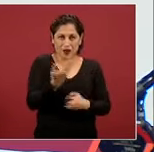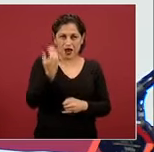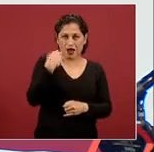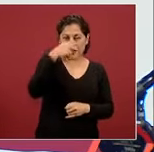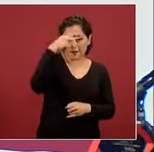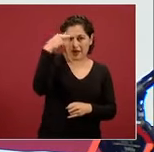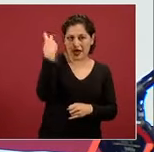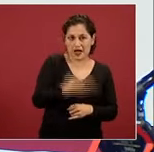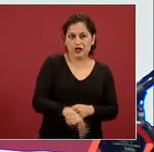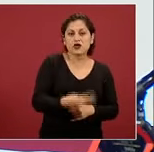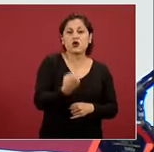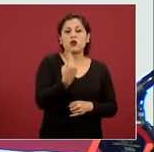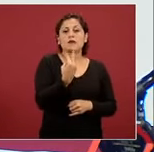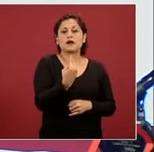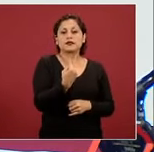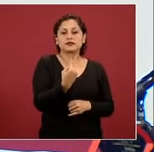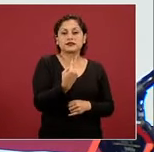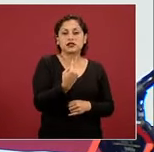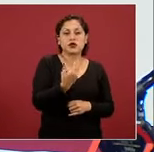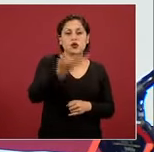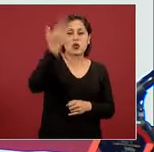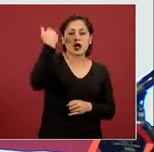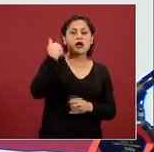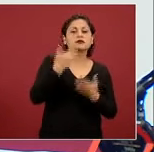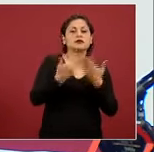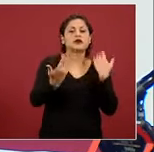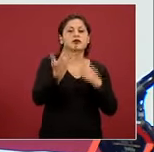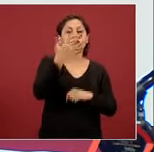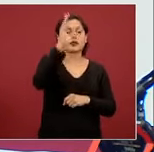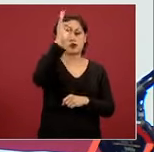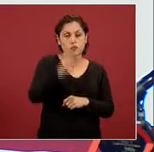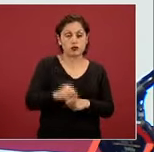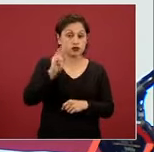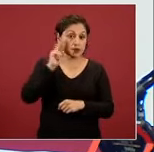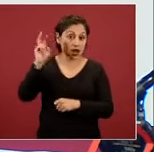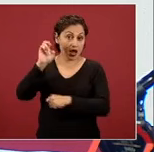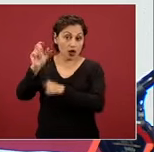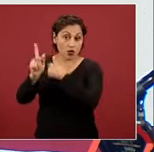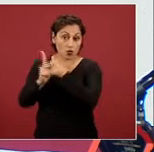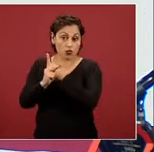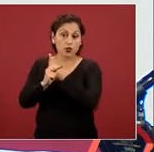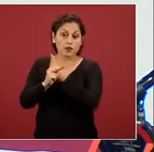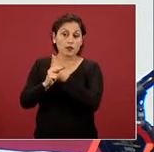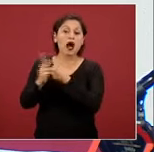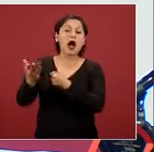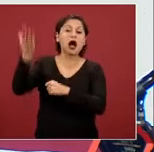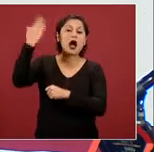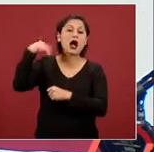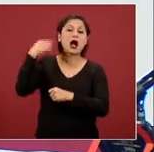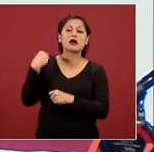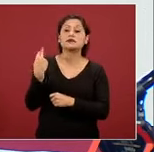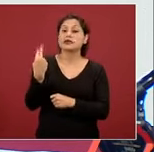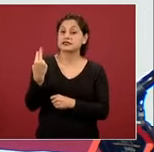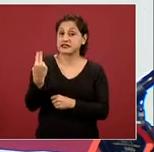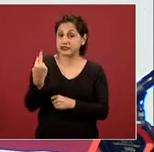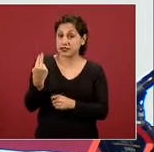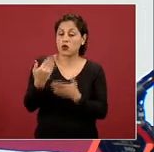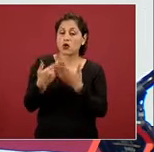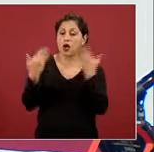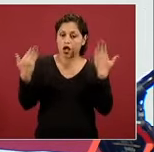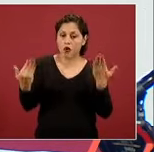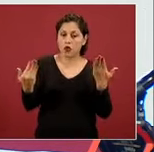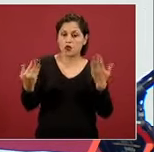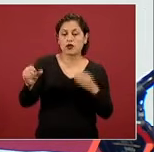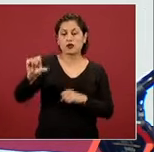de 25, en este momento es de 5%, y ahora vemos el de Europa, que también llegó a un máximo de 25 y ahora está